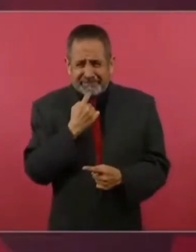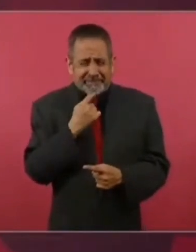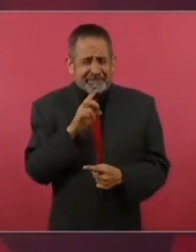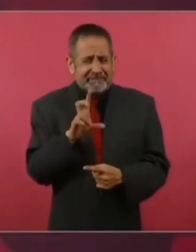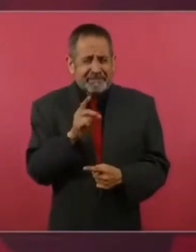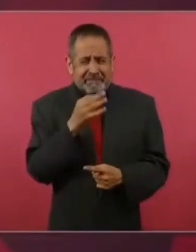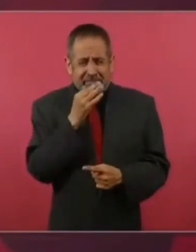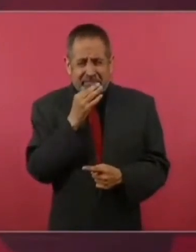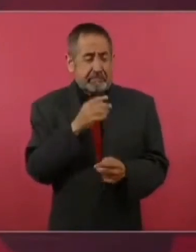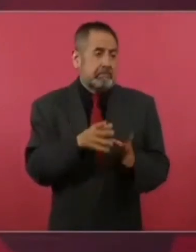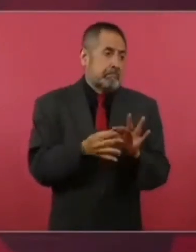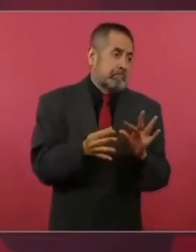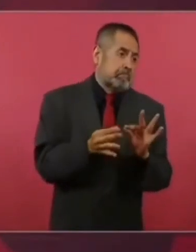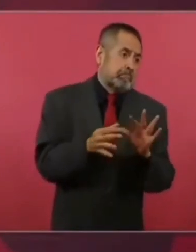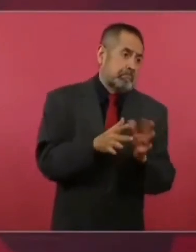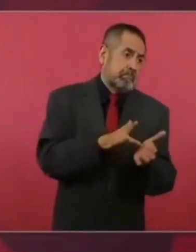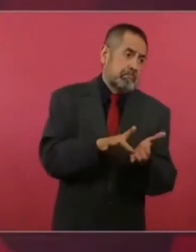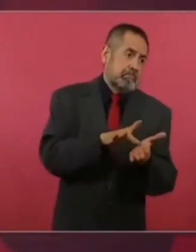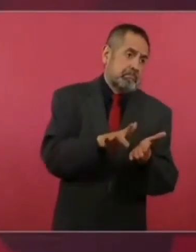Y todos.